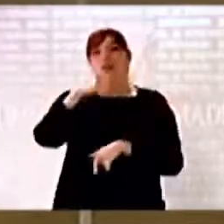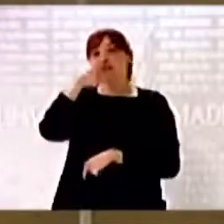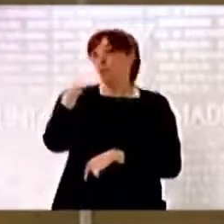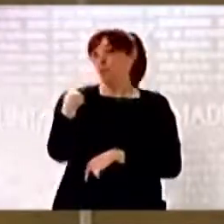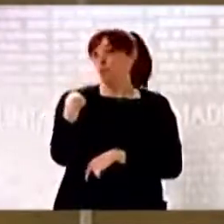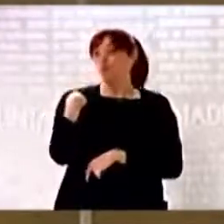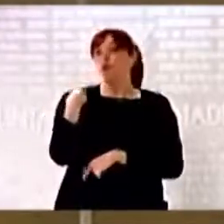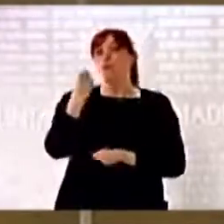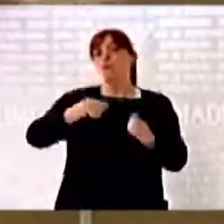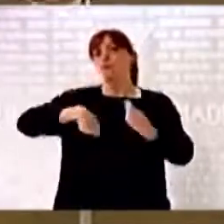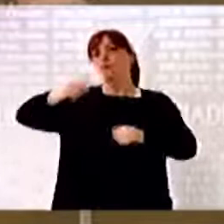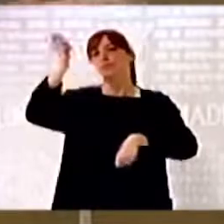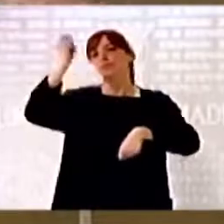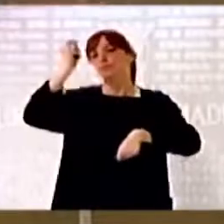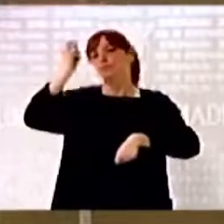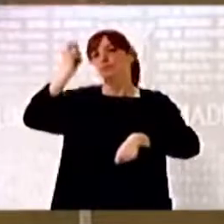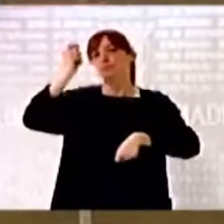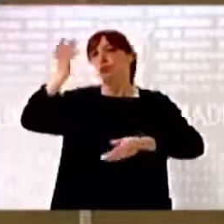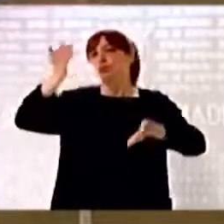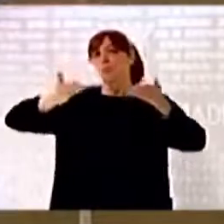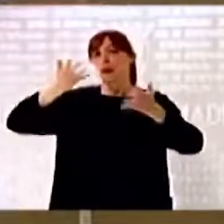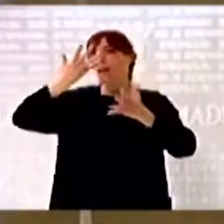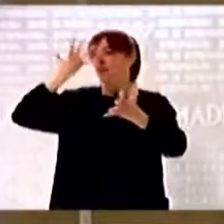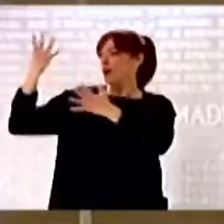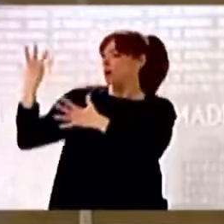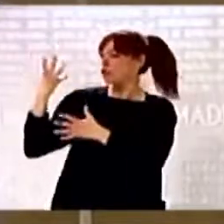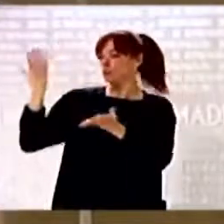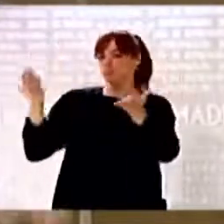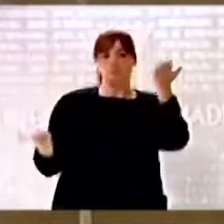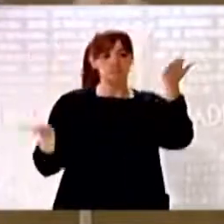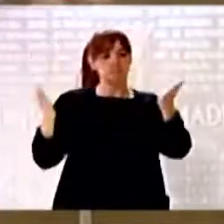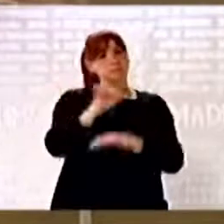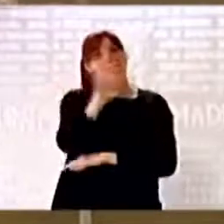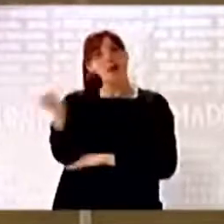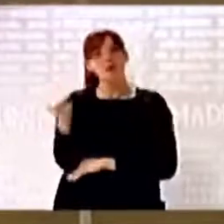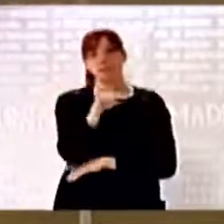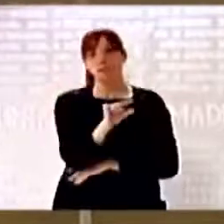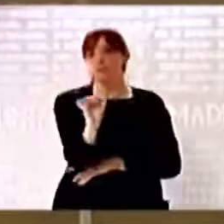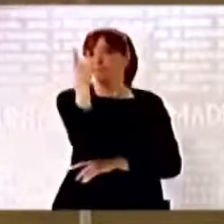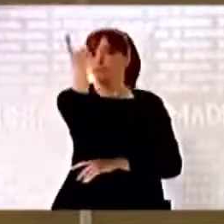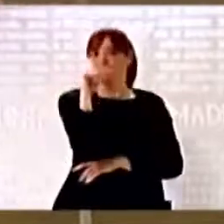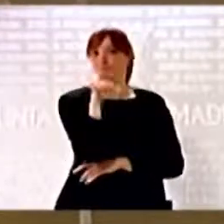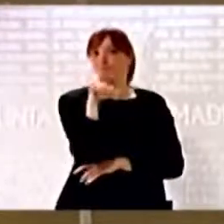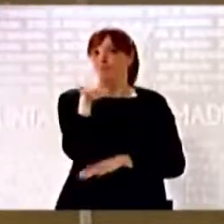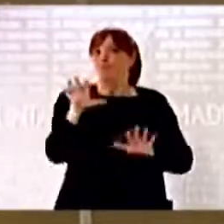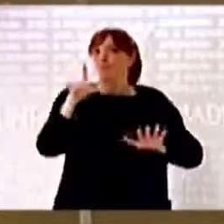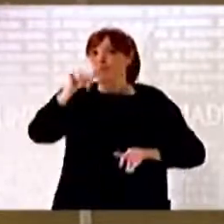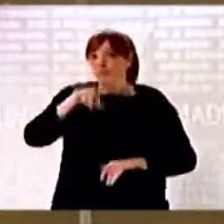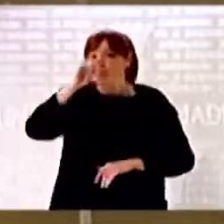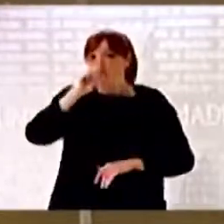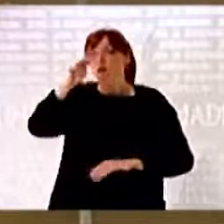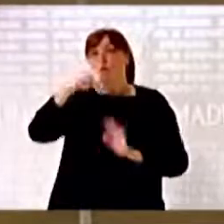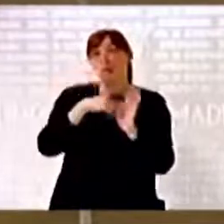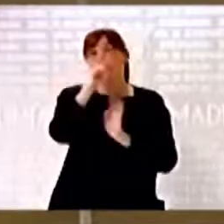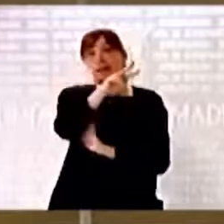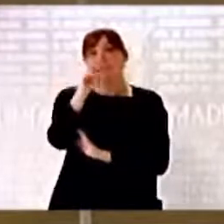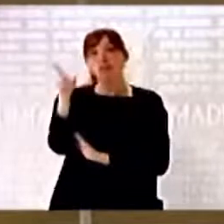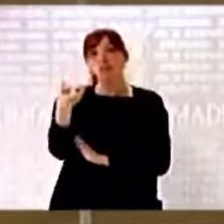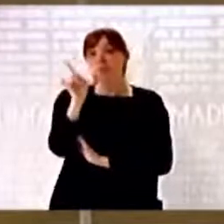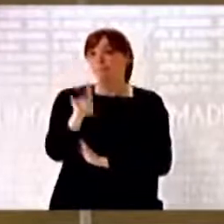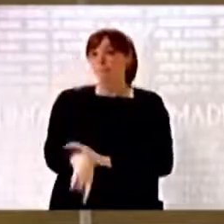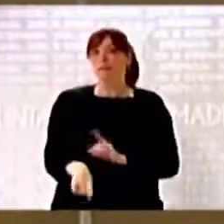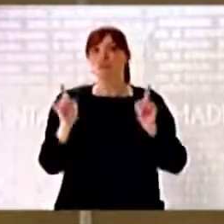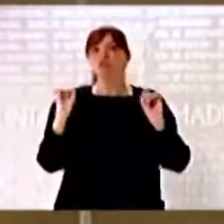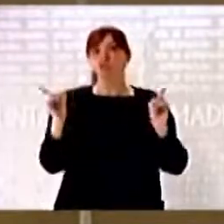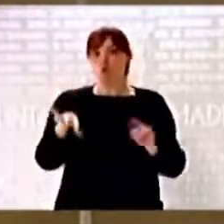vendió en Extremadura más suelo industrial que en todos esos 10 años juntos. Pero es que en este año 2022, en el